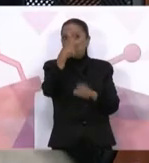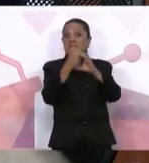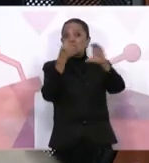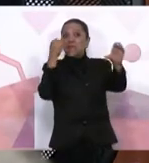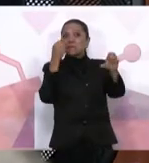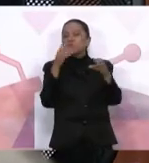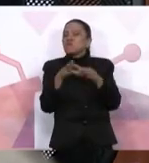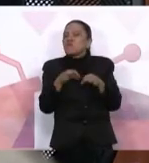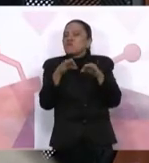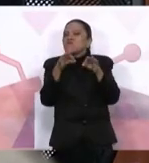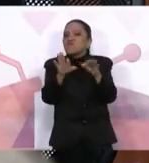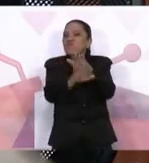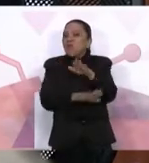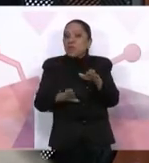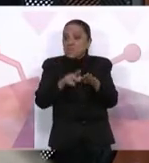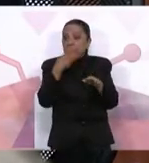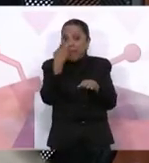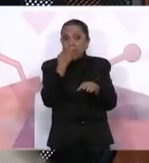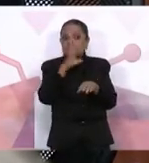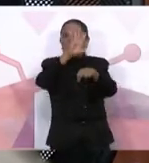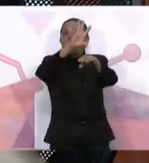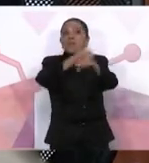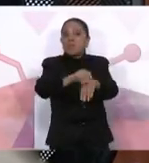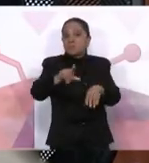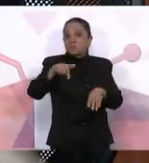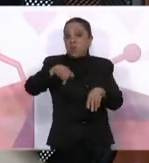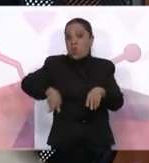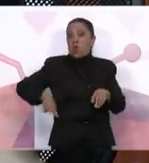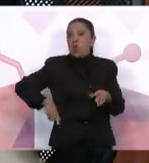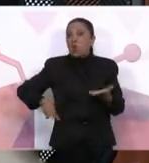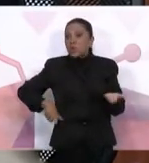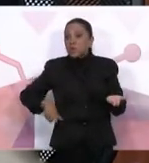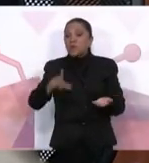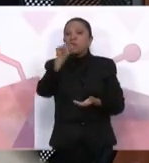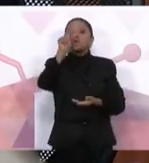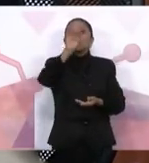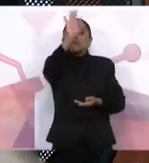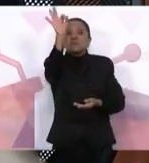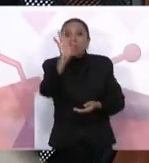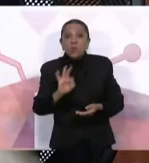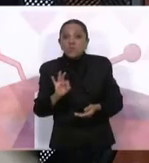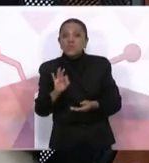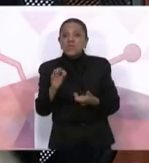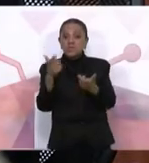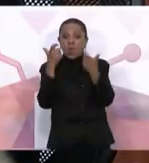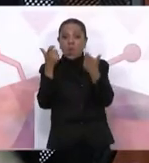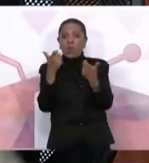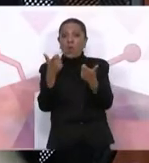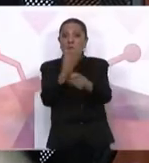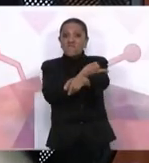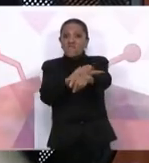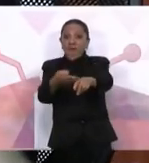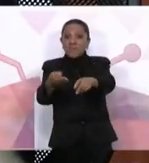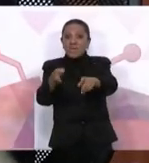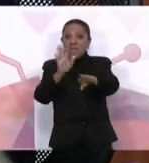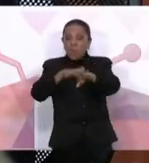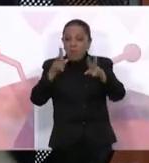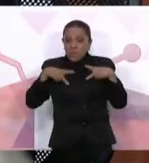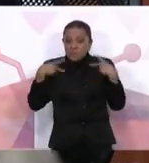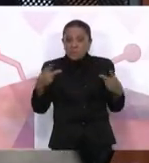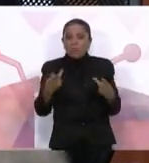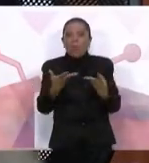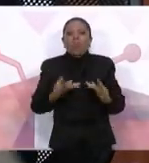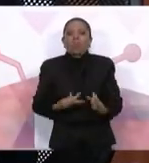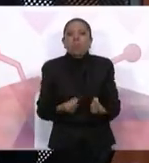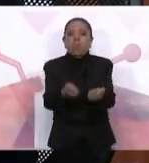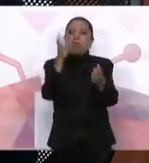hoy tenemos que el 70 por ciento del recurso de las familias más vulnerables se gaste en el transporte pero hay que sentarnos con los transportistas